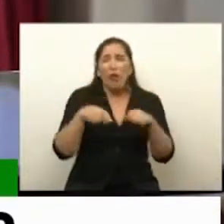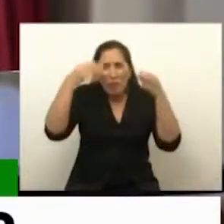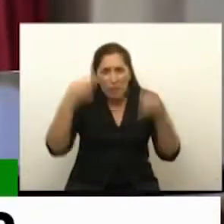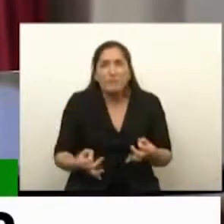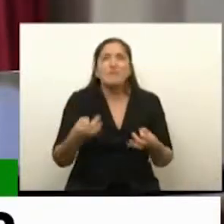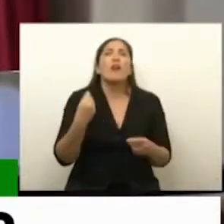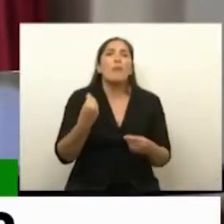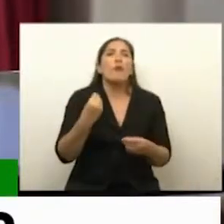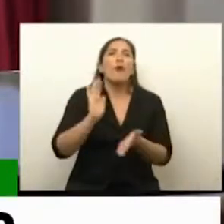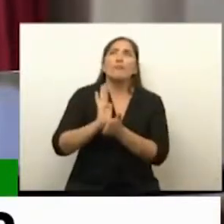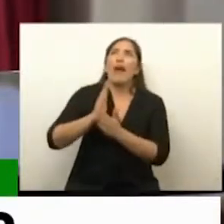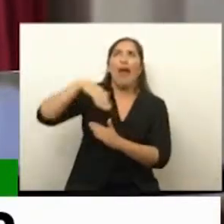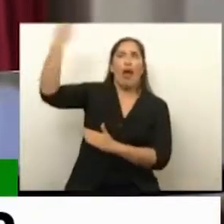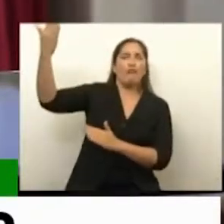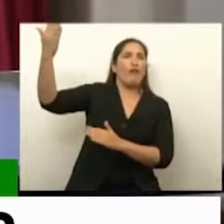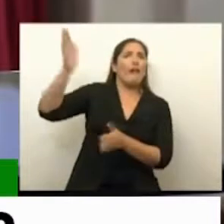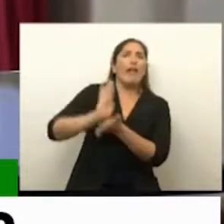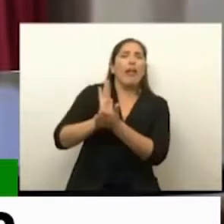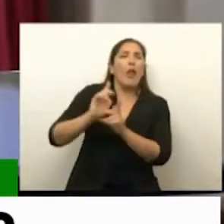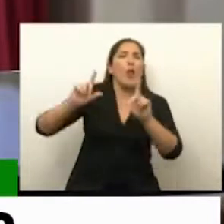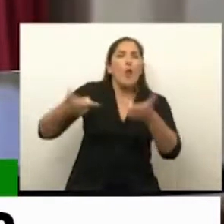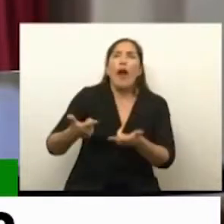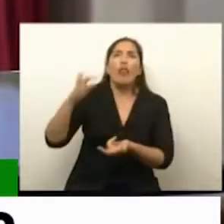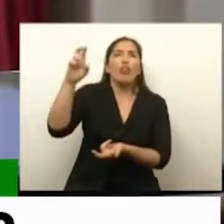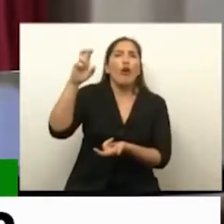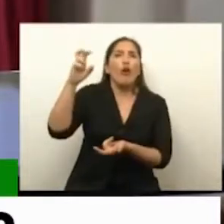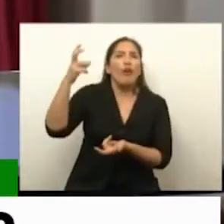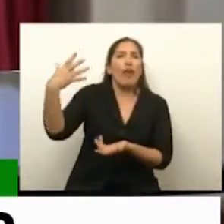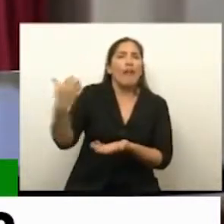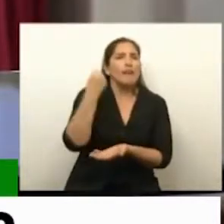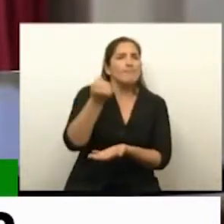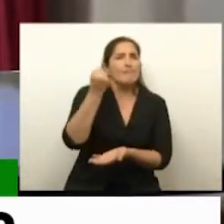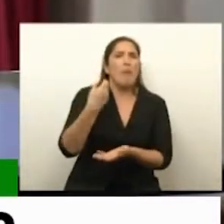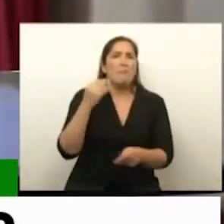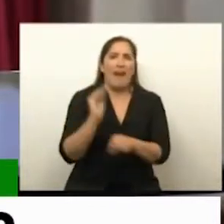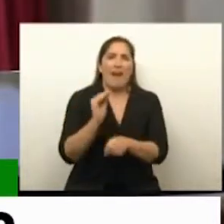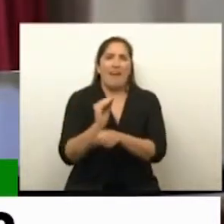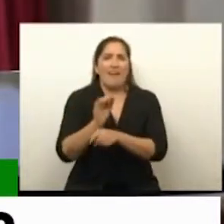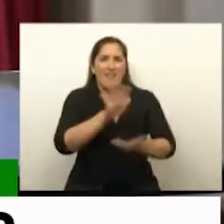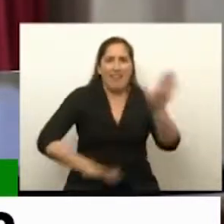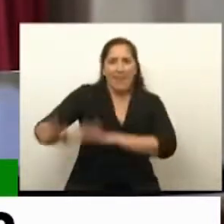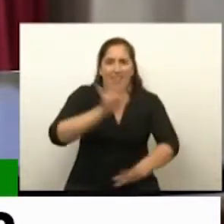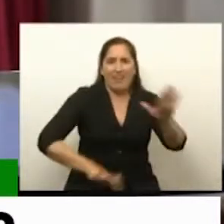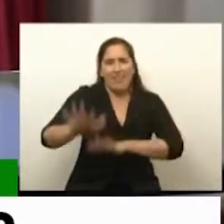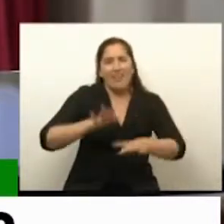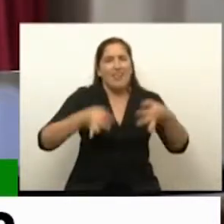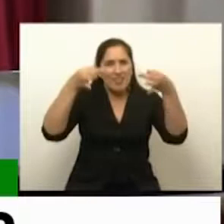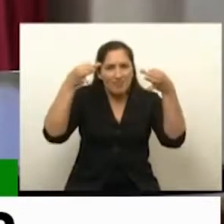la restricción externa, la escasez de dólares para sostener en